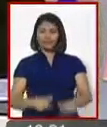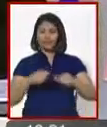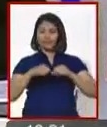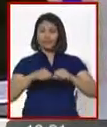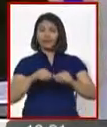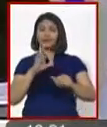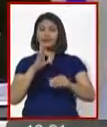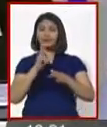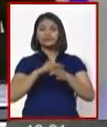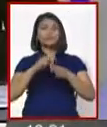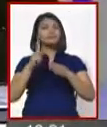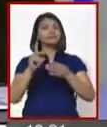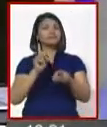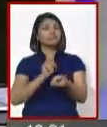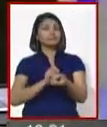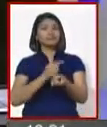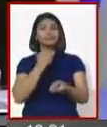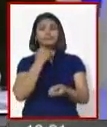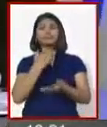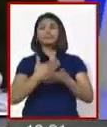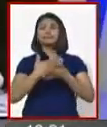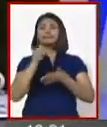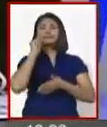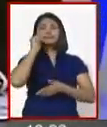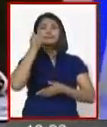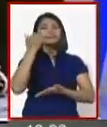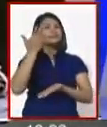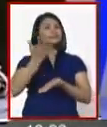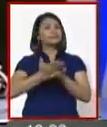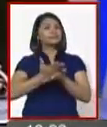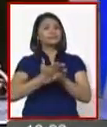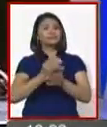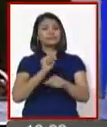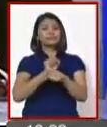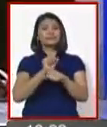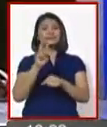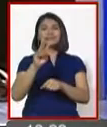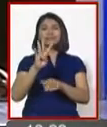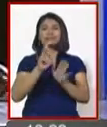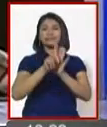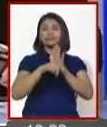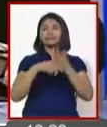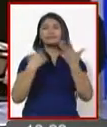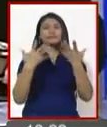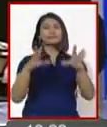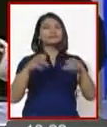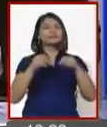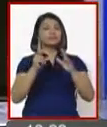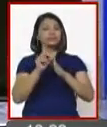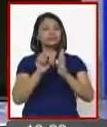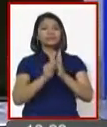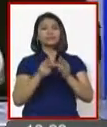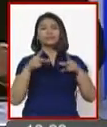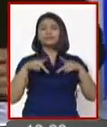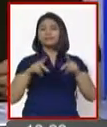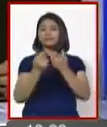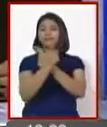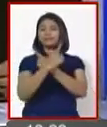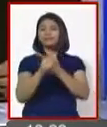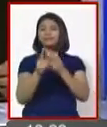Seguimos hablando de profesionales médicos porque confirmaron para el día de mañana un paro de actividades de 24 horas en rechazo a los decretos que permiten la